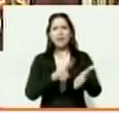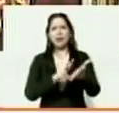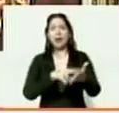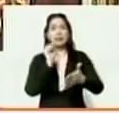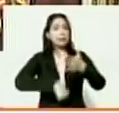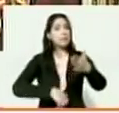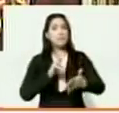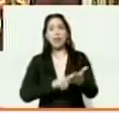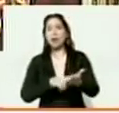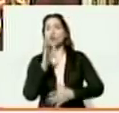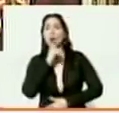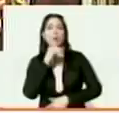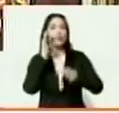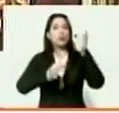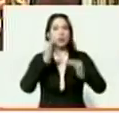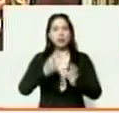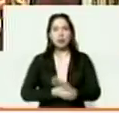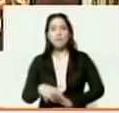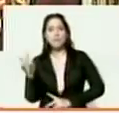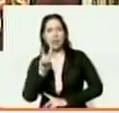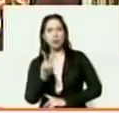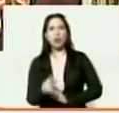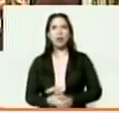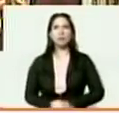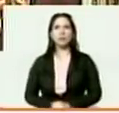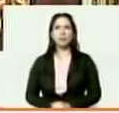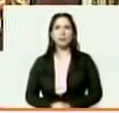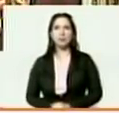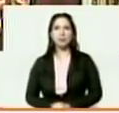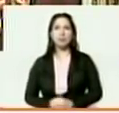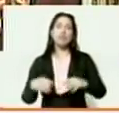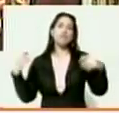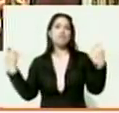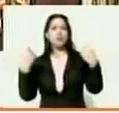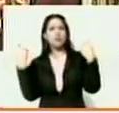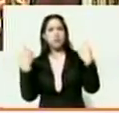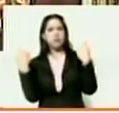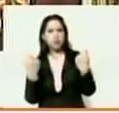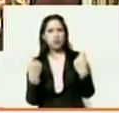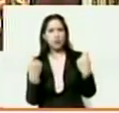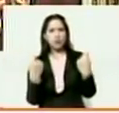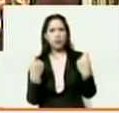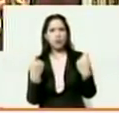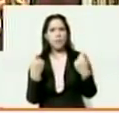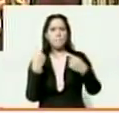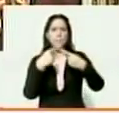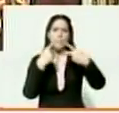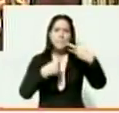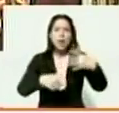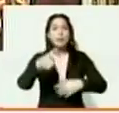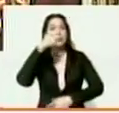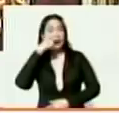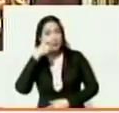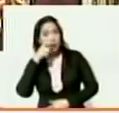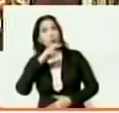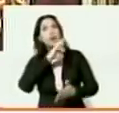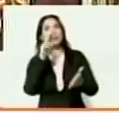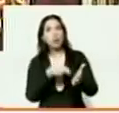justicia. Venezuela va a promover un conjunto de testigos